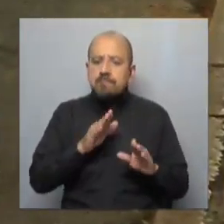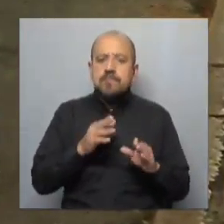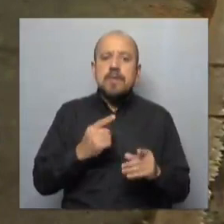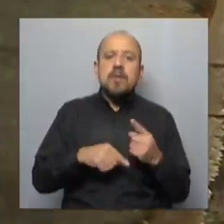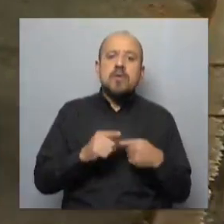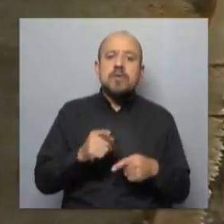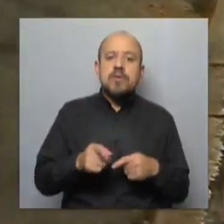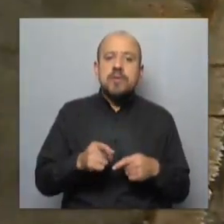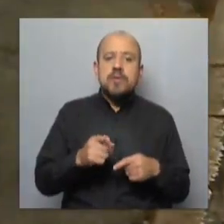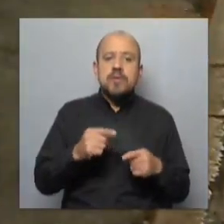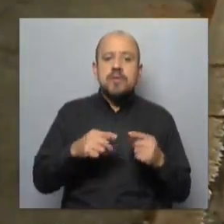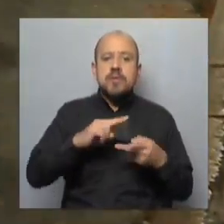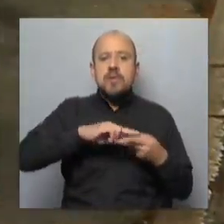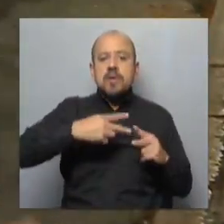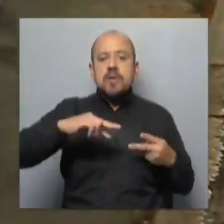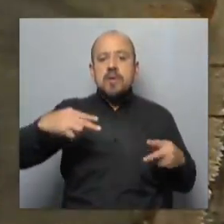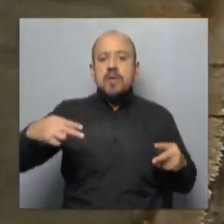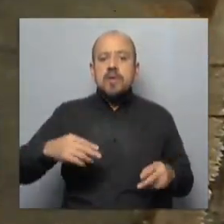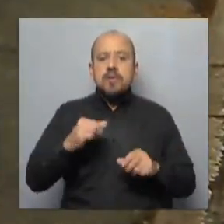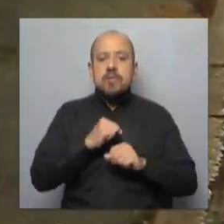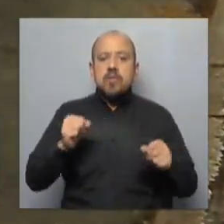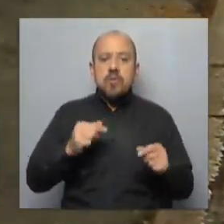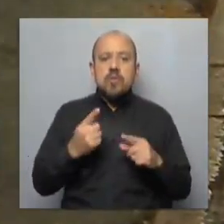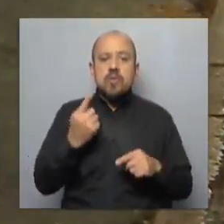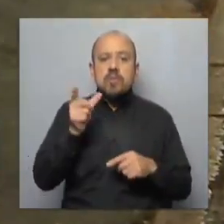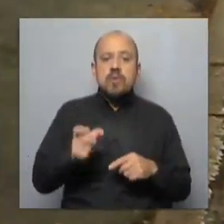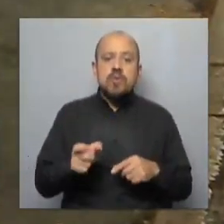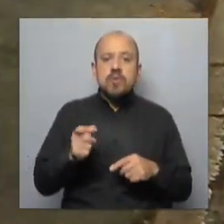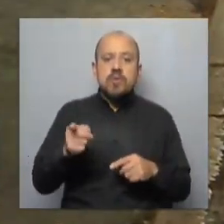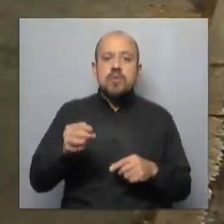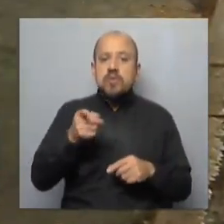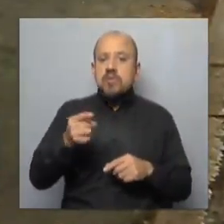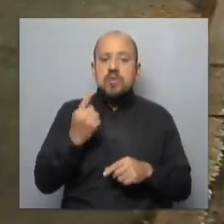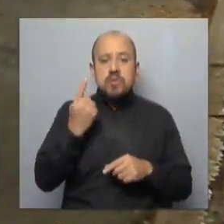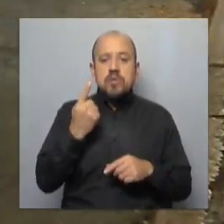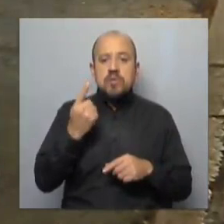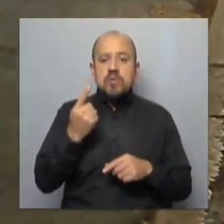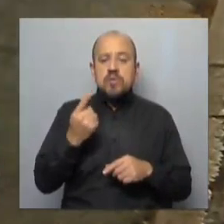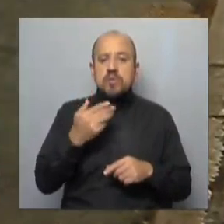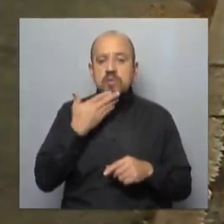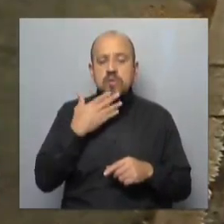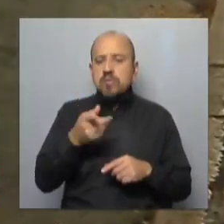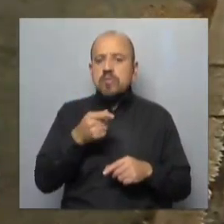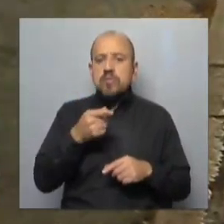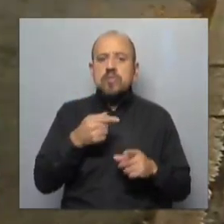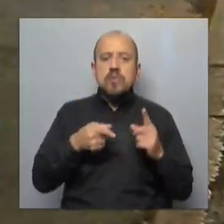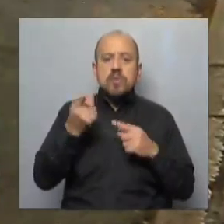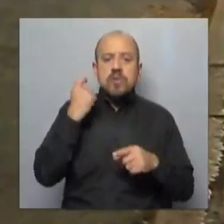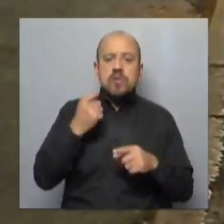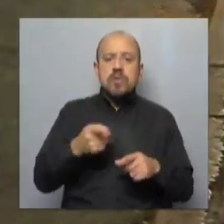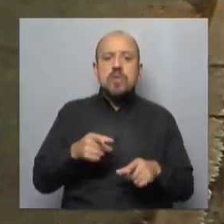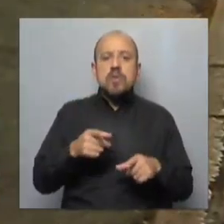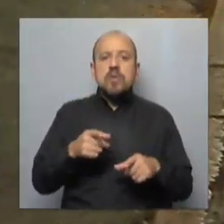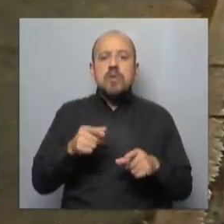trabajo de la genetista natalia spanair se logró dar con una nueva persona que se imputaba como el principal sospechoso del homicidio que ayer tuvo una instancia